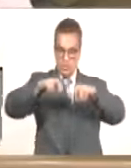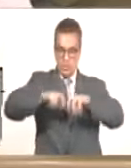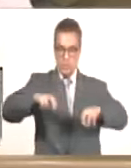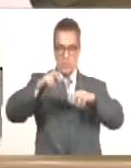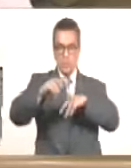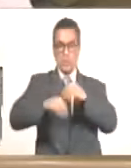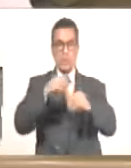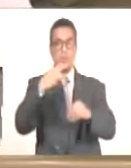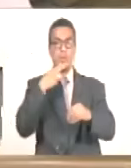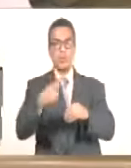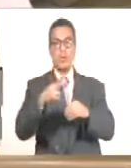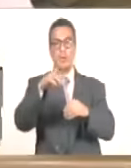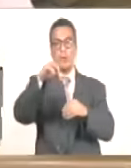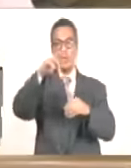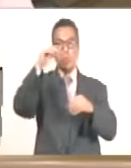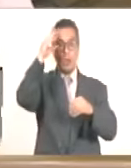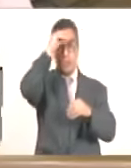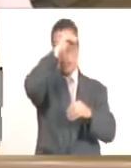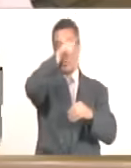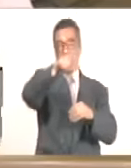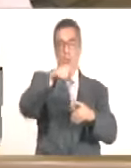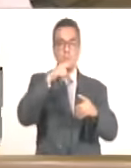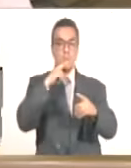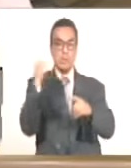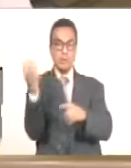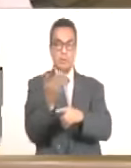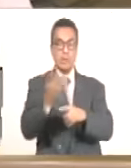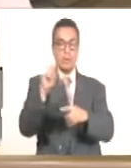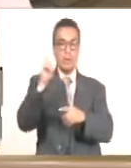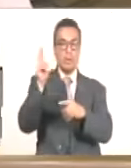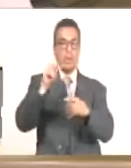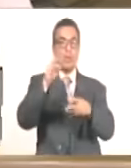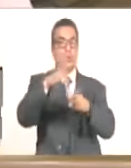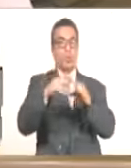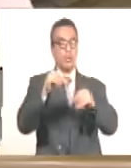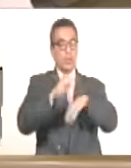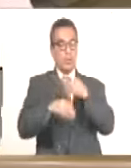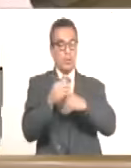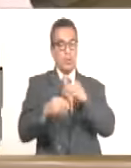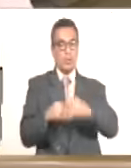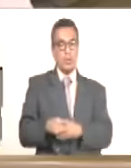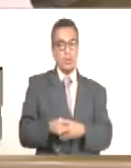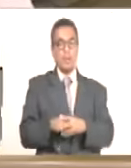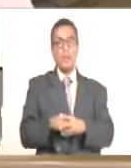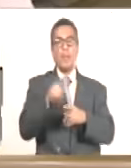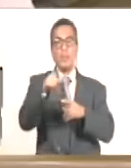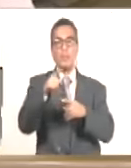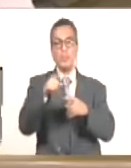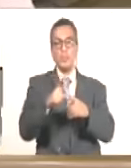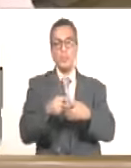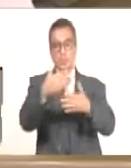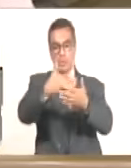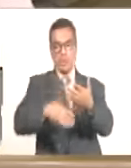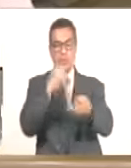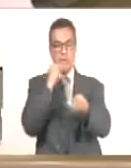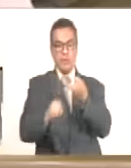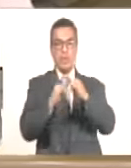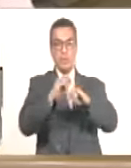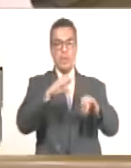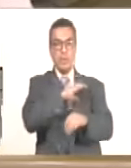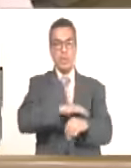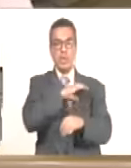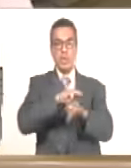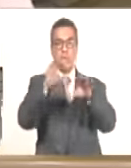de las Confesiones de Donald Trump en contra de Venezuela y sus implicaciones, mediante la cual remite el informe final de la